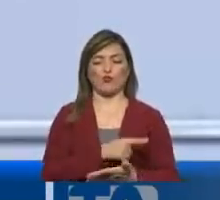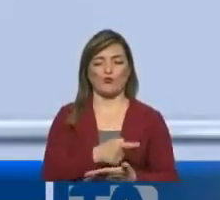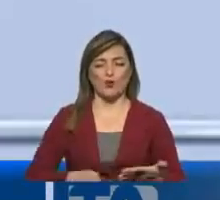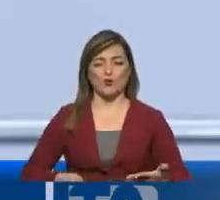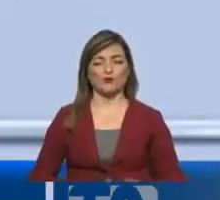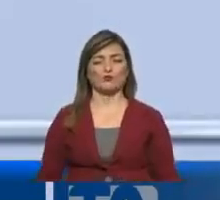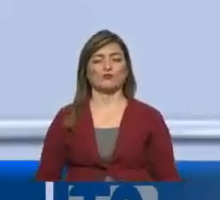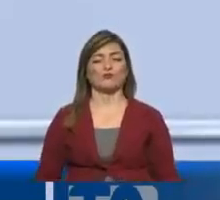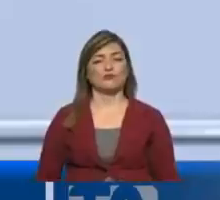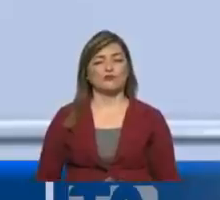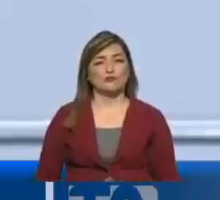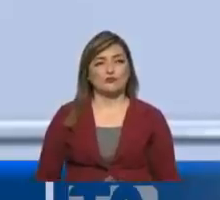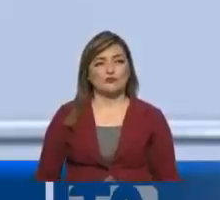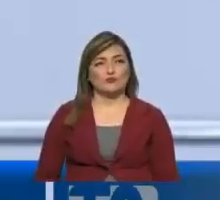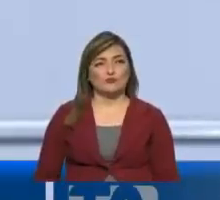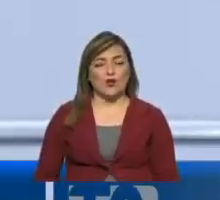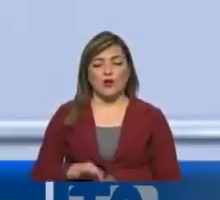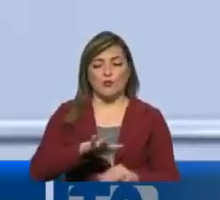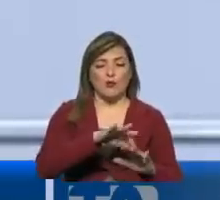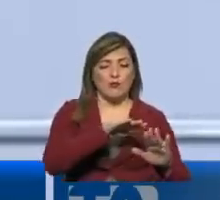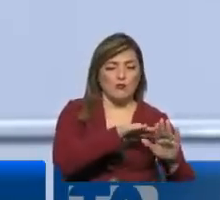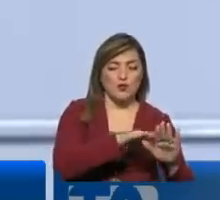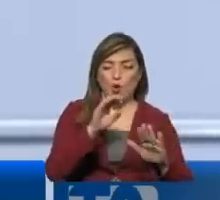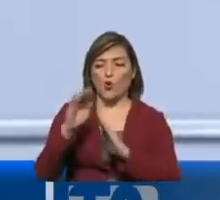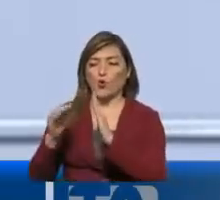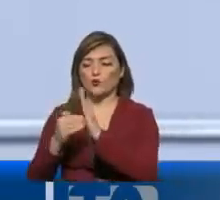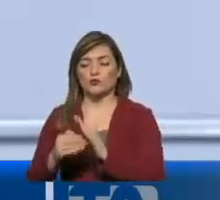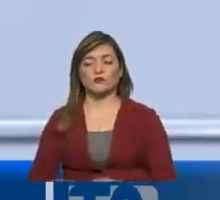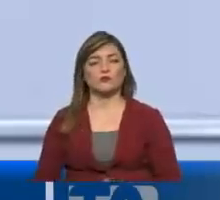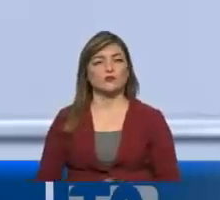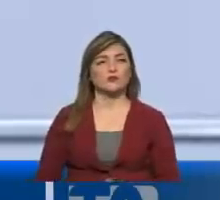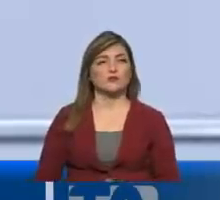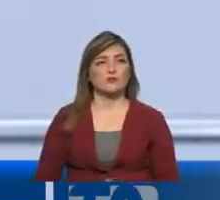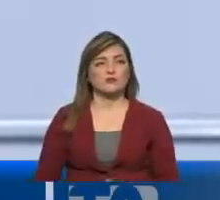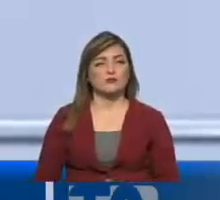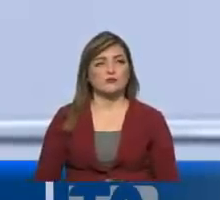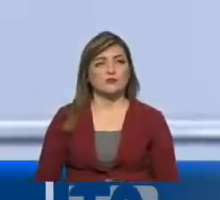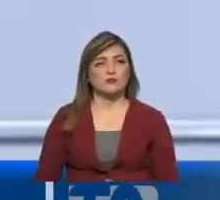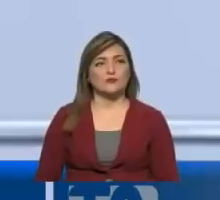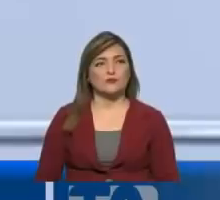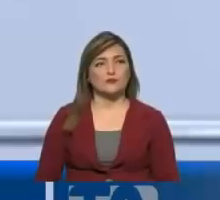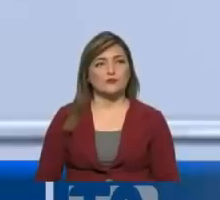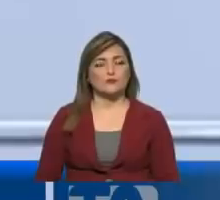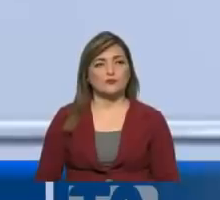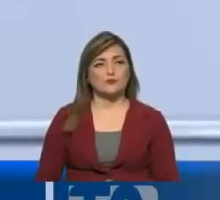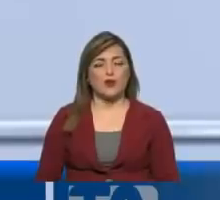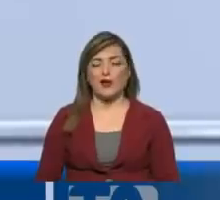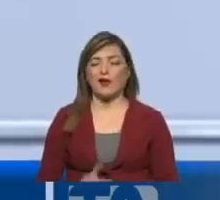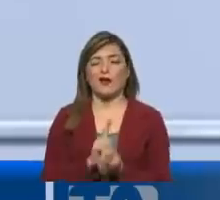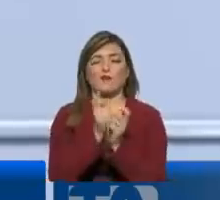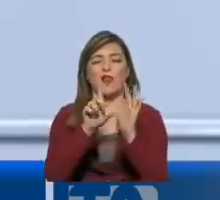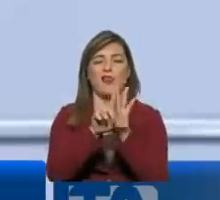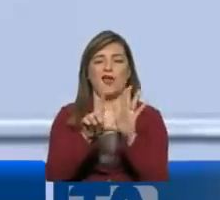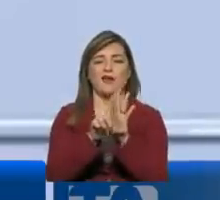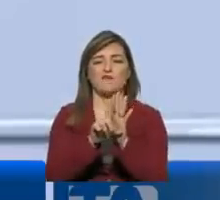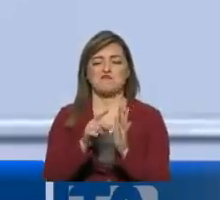la ley es clara al decir que solamente se puede votar a favor o en contra, Y no abstenerse, ellos interpretaron, hay